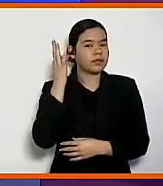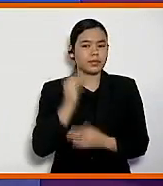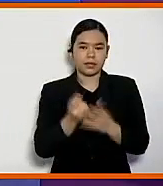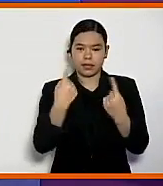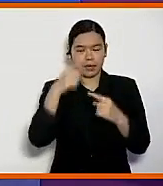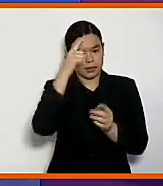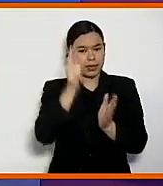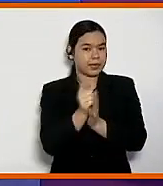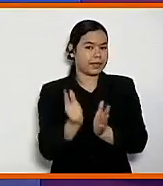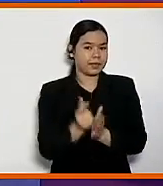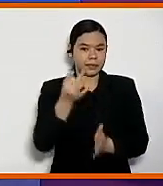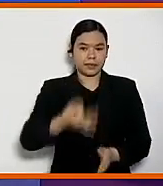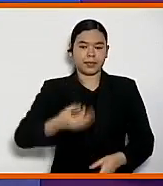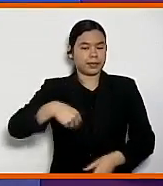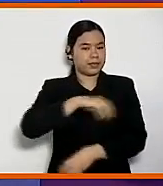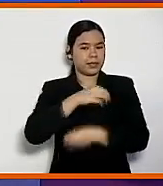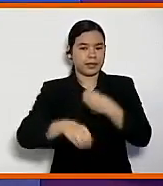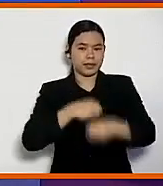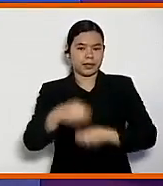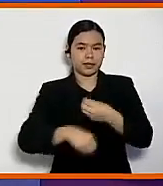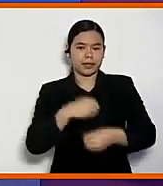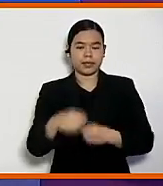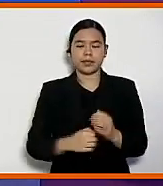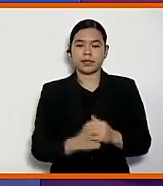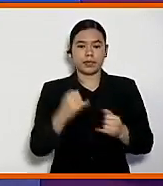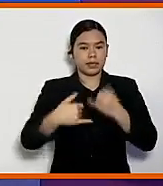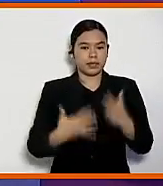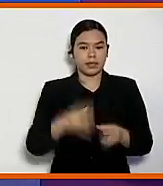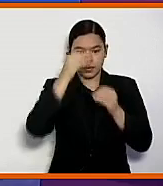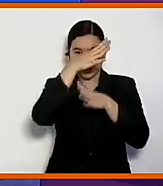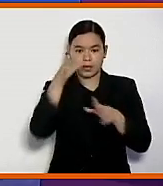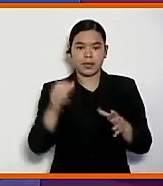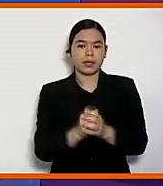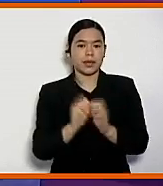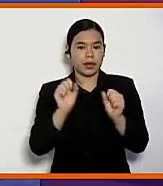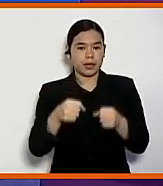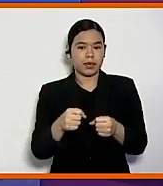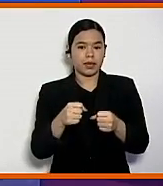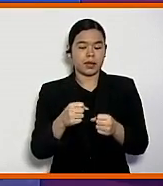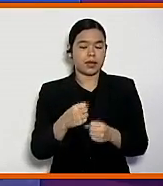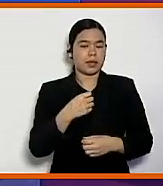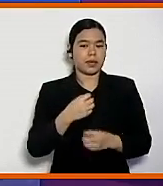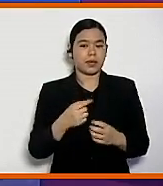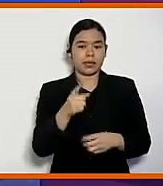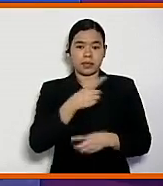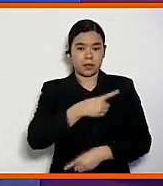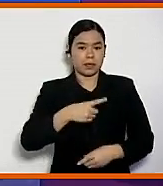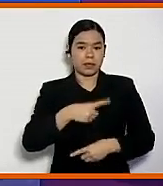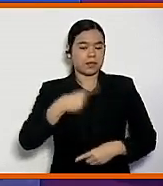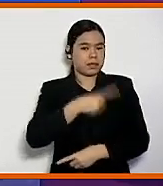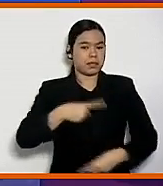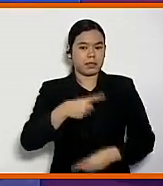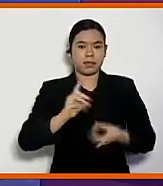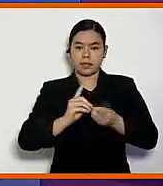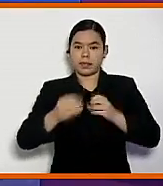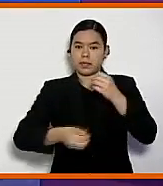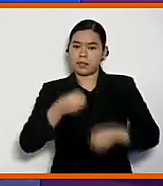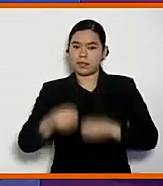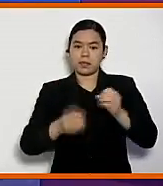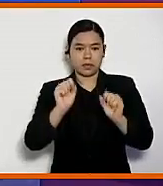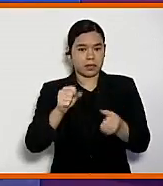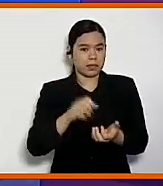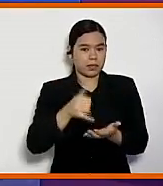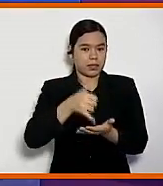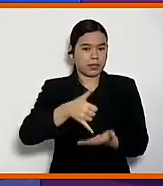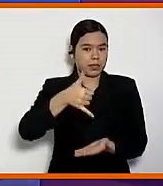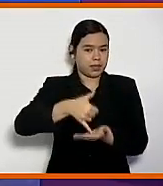certificar cada uno de nuestros sorteos. Ecuador, te comento que puedes multiplicar tu pasión con Apostemos. Vos decidís.